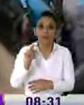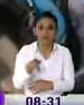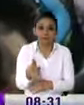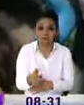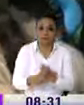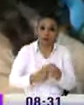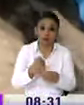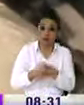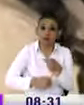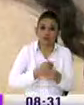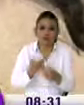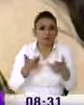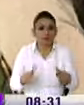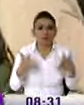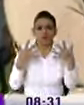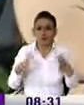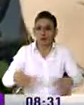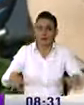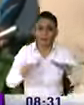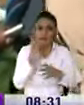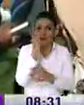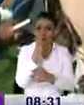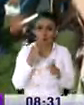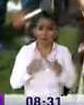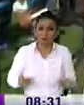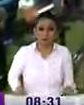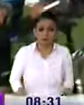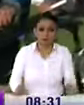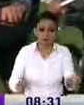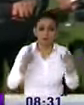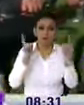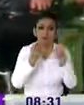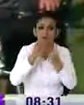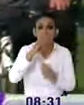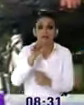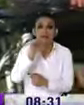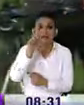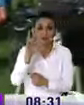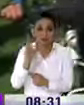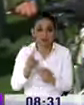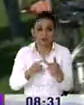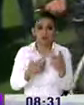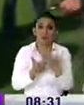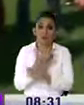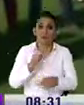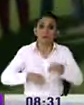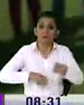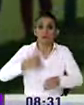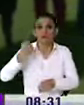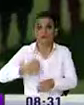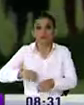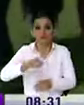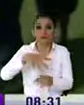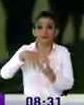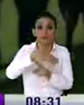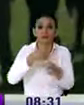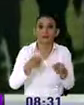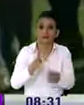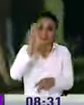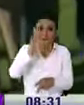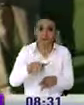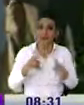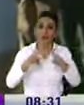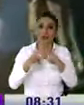años hemos hecho muchas obras significativas como el Boulevard Santa Clara, el nuevo ciclopaseo del Parque Santa Clara, así como venir a conocer